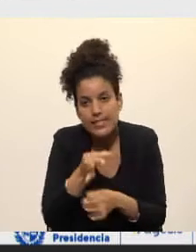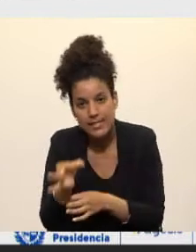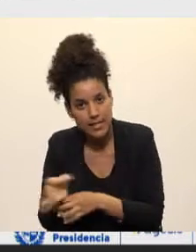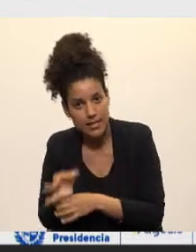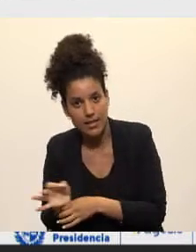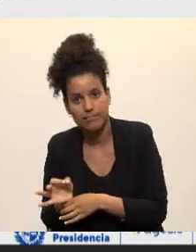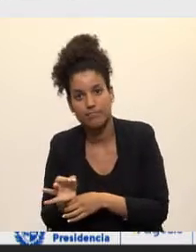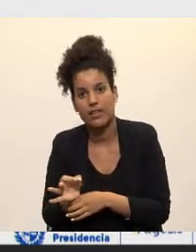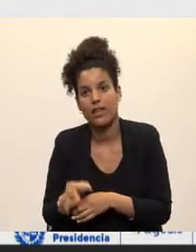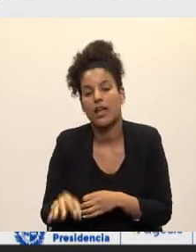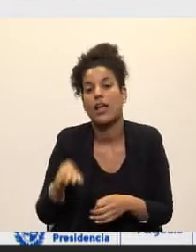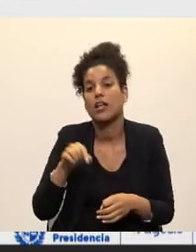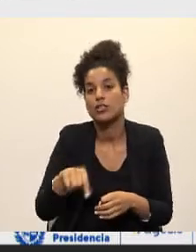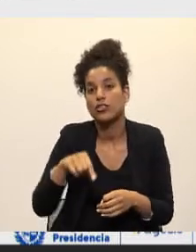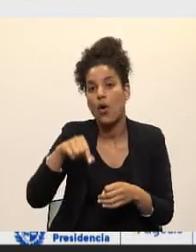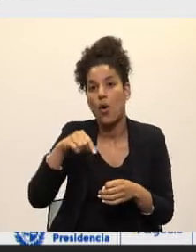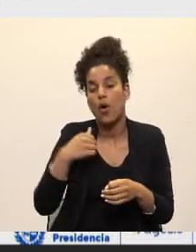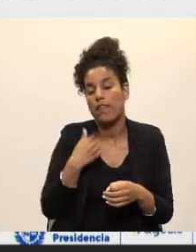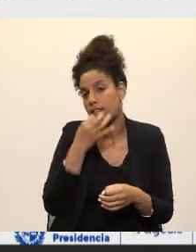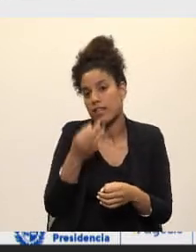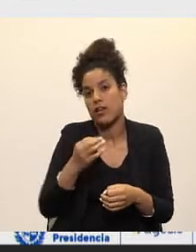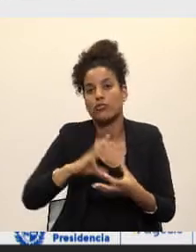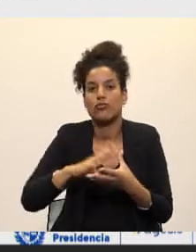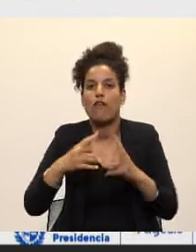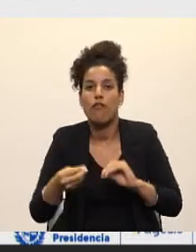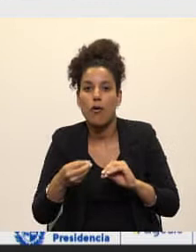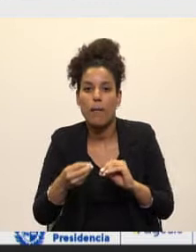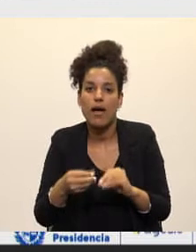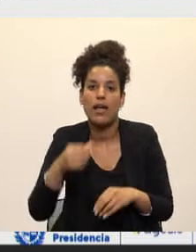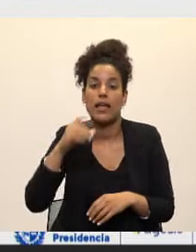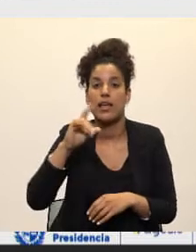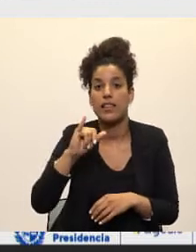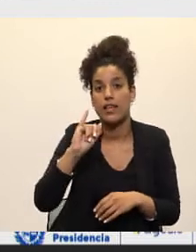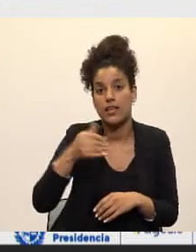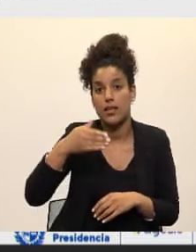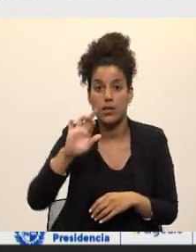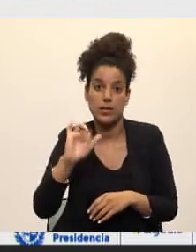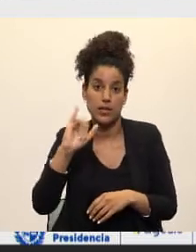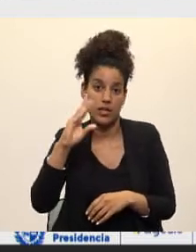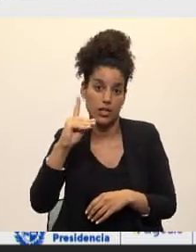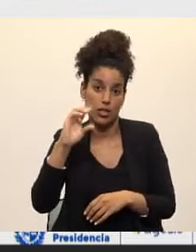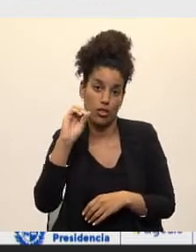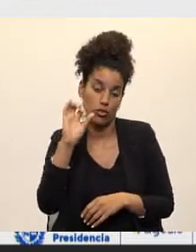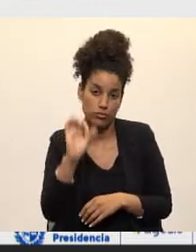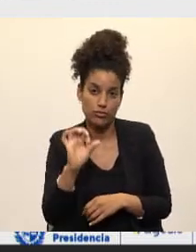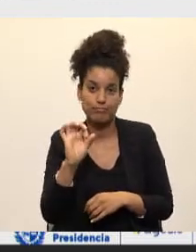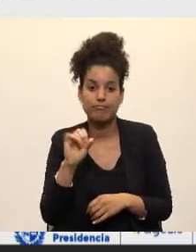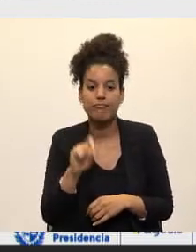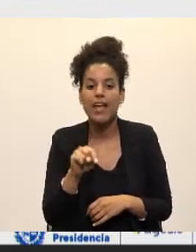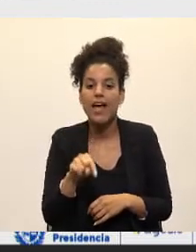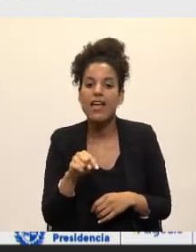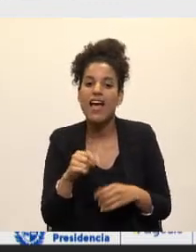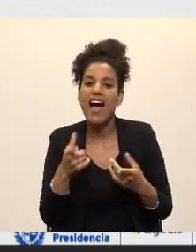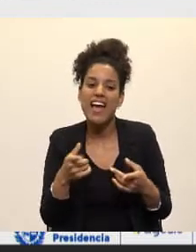llamar modelos híbridos. Sin embargo, en América Latina hay brechas y desigualdades preexistentes que,